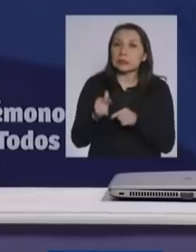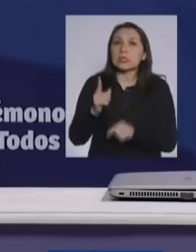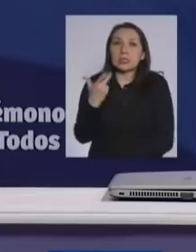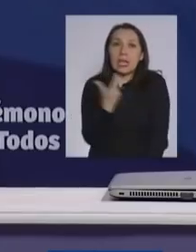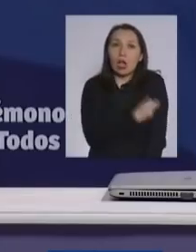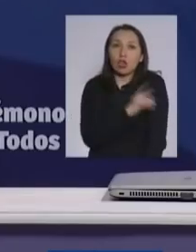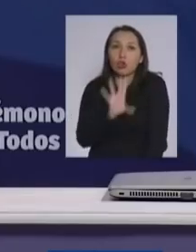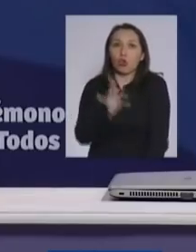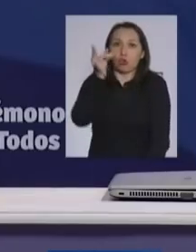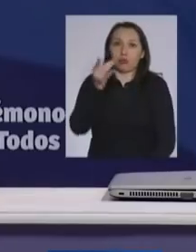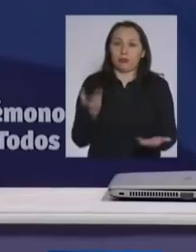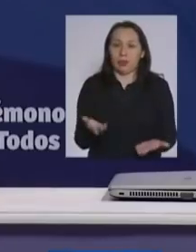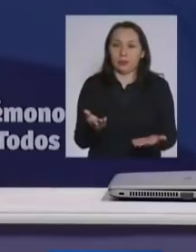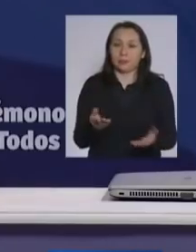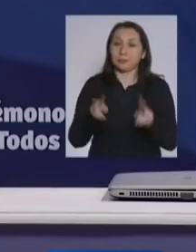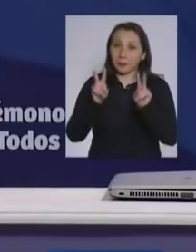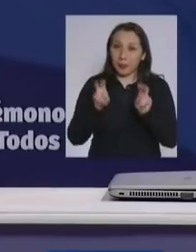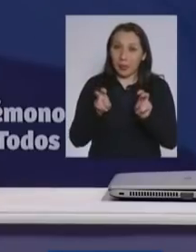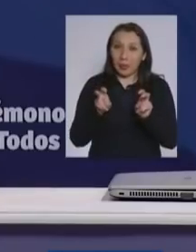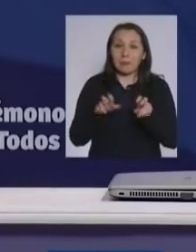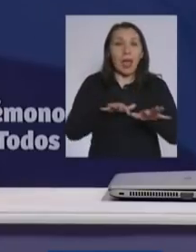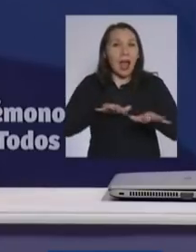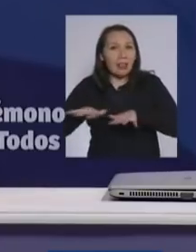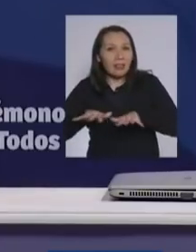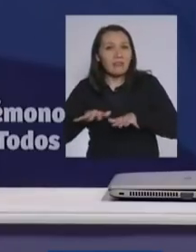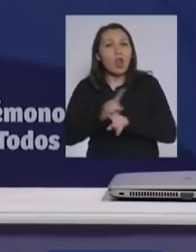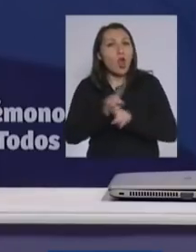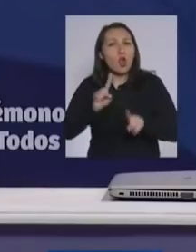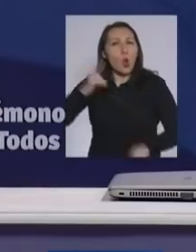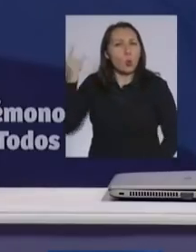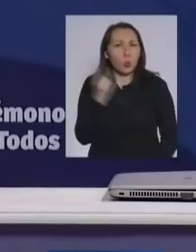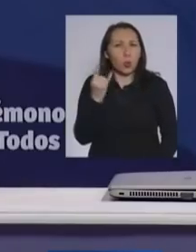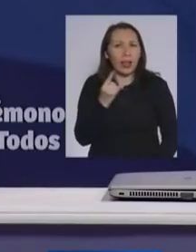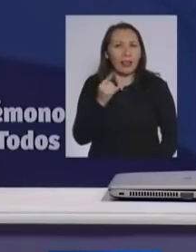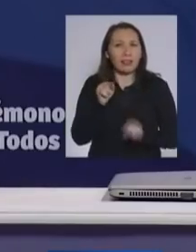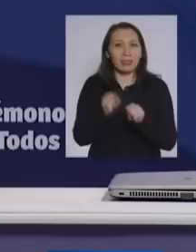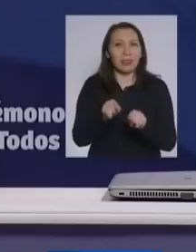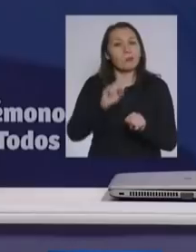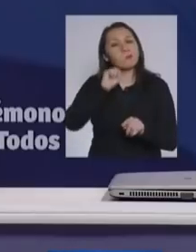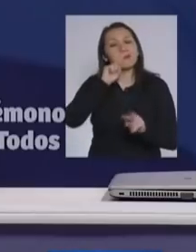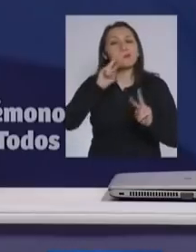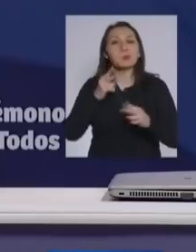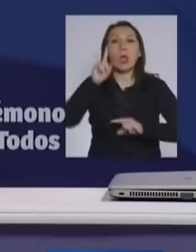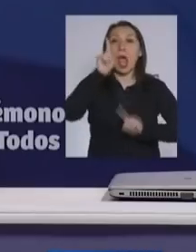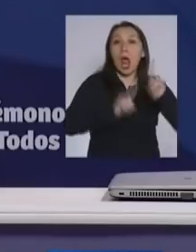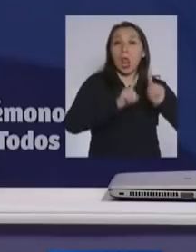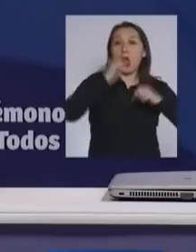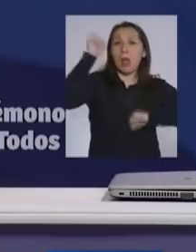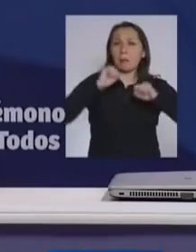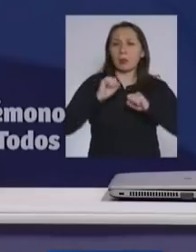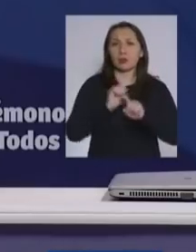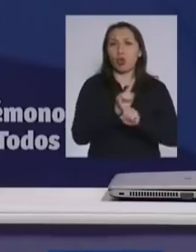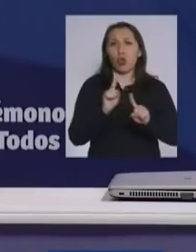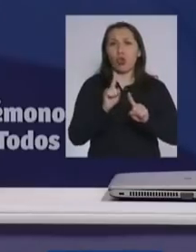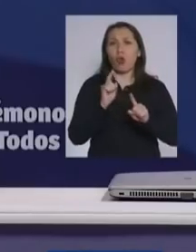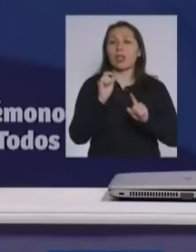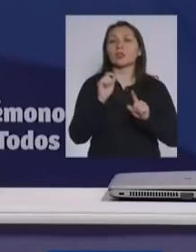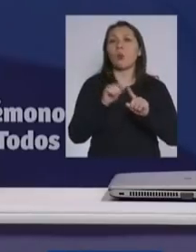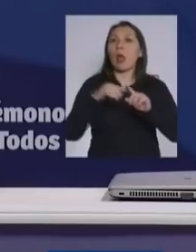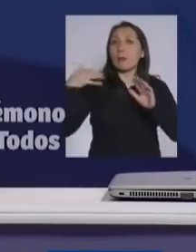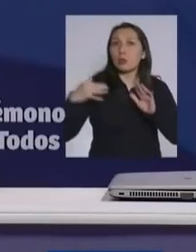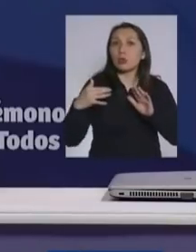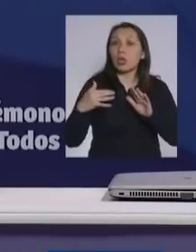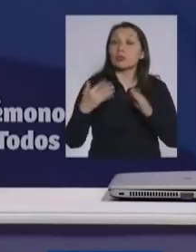una vacuna. Con respecto a actividades no esenciales, de empresas que no tienen ese rubro,